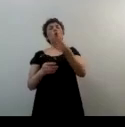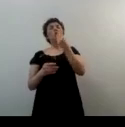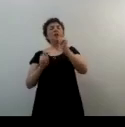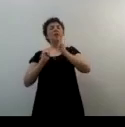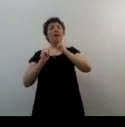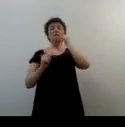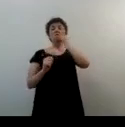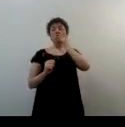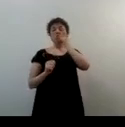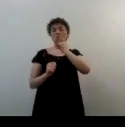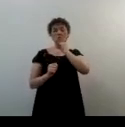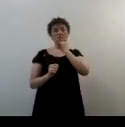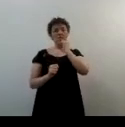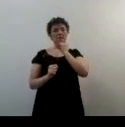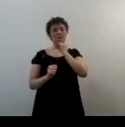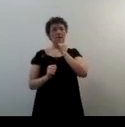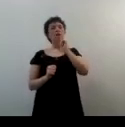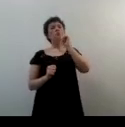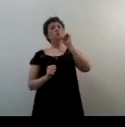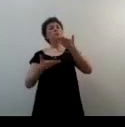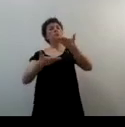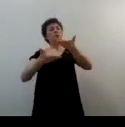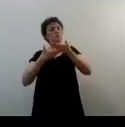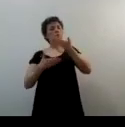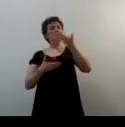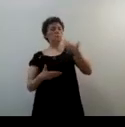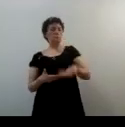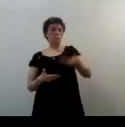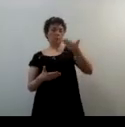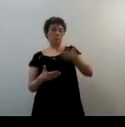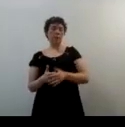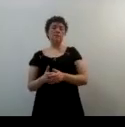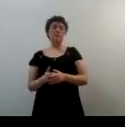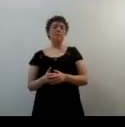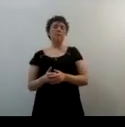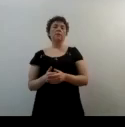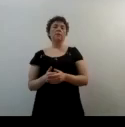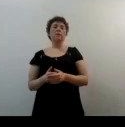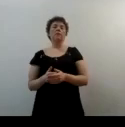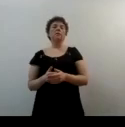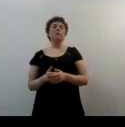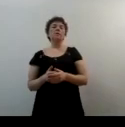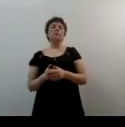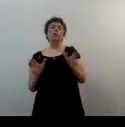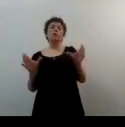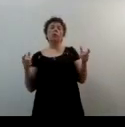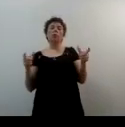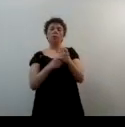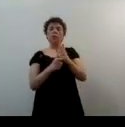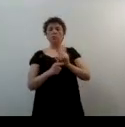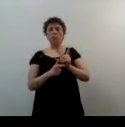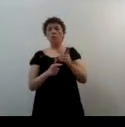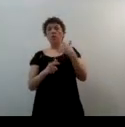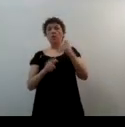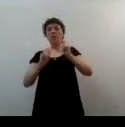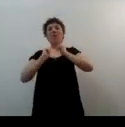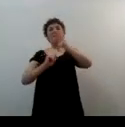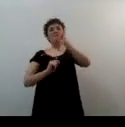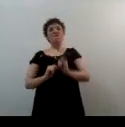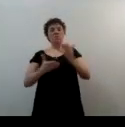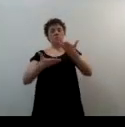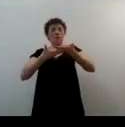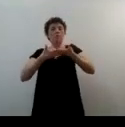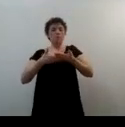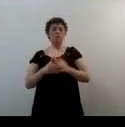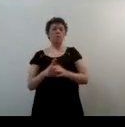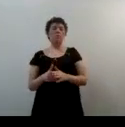decía, pues también tienen su importancia. Y claro, no restringirlos porque si no, estoy restringiendo fibra. Si